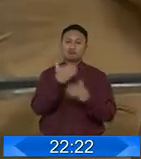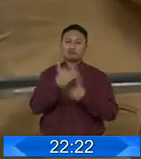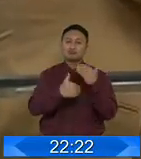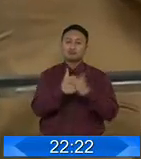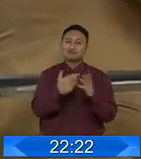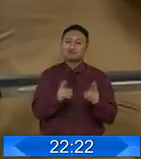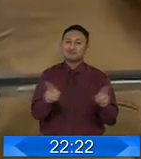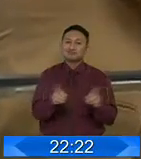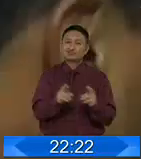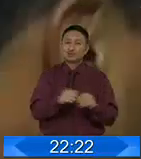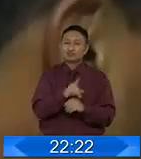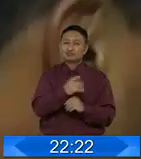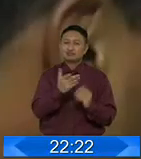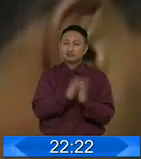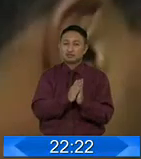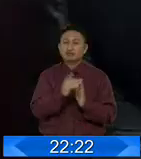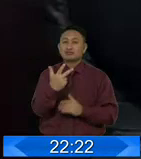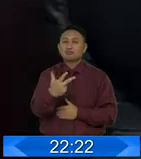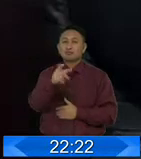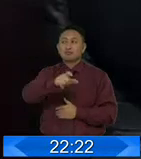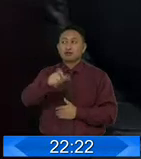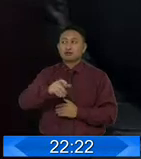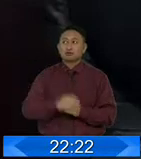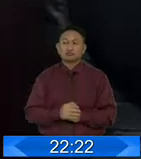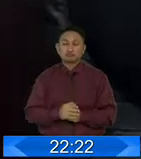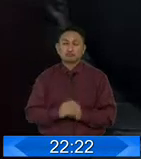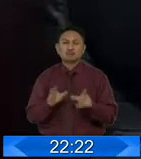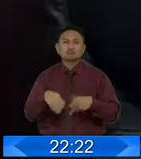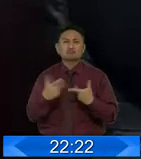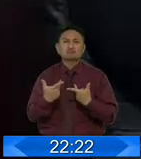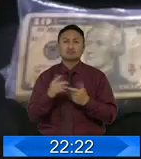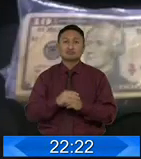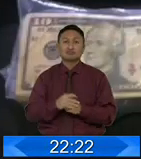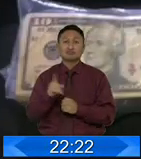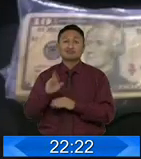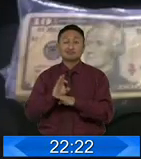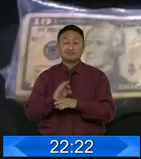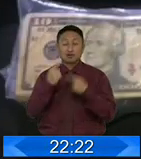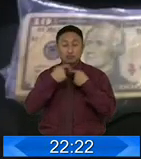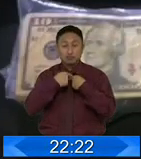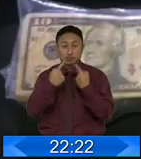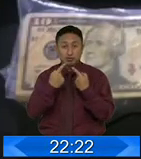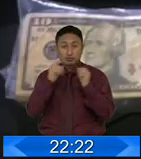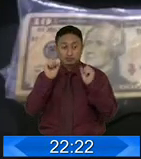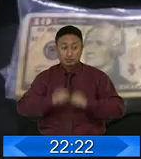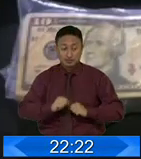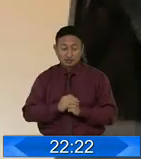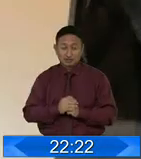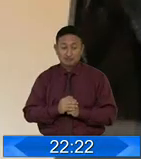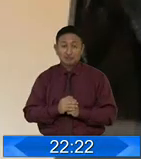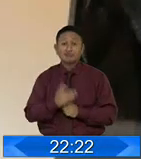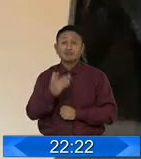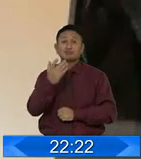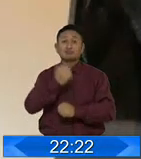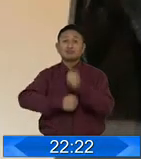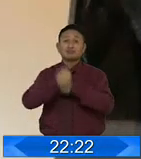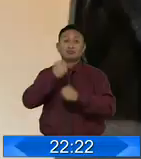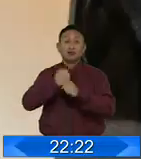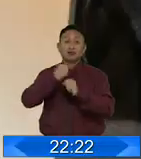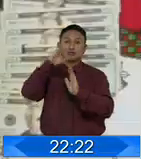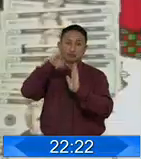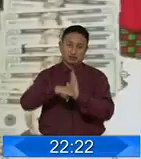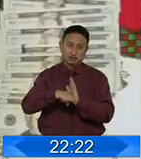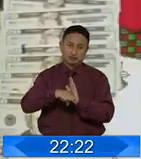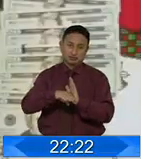abreviado solicitado por 3 imputados, que implica la confesión del delito con el fin de acceder a una disminución en la